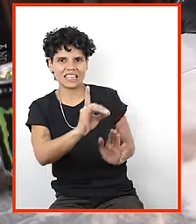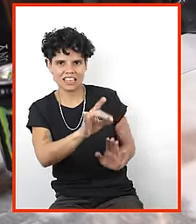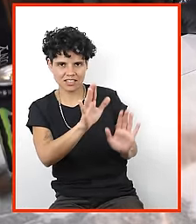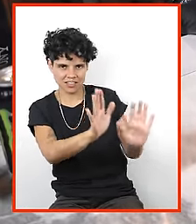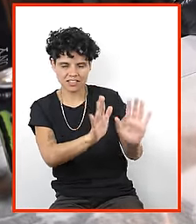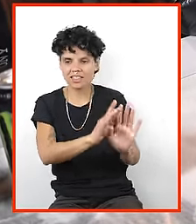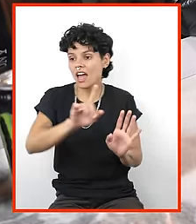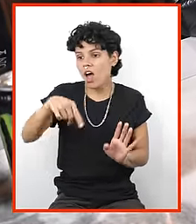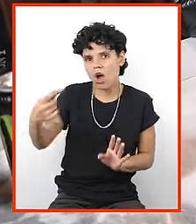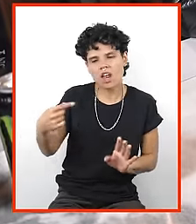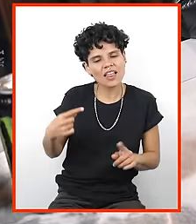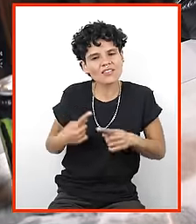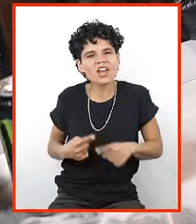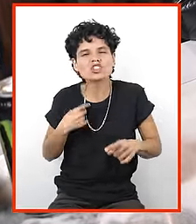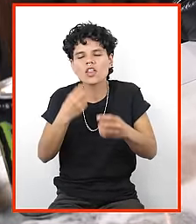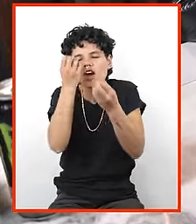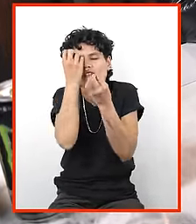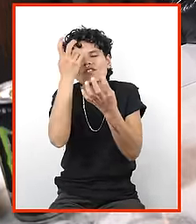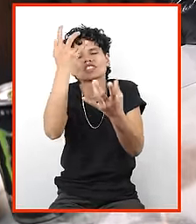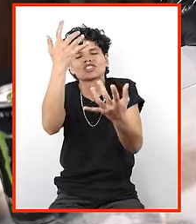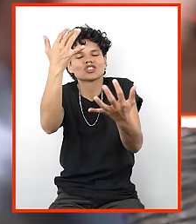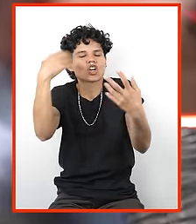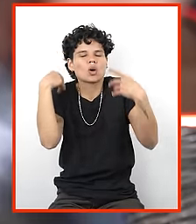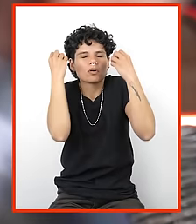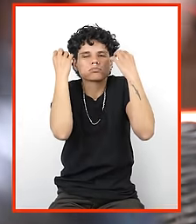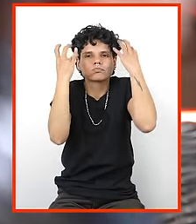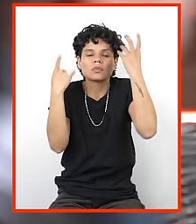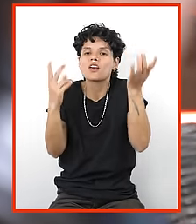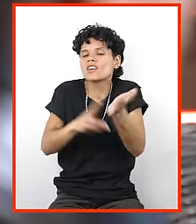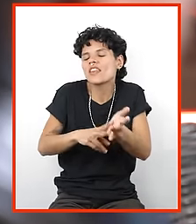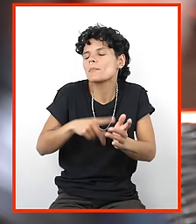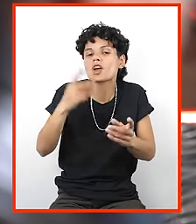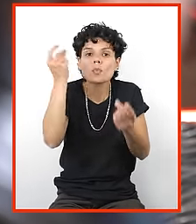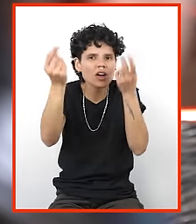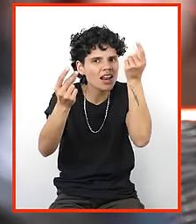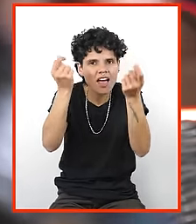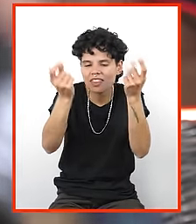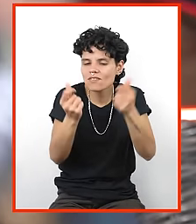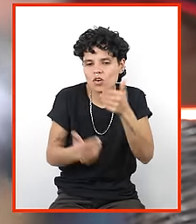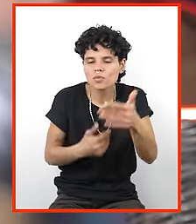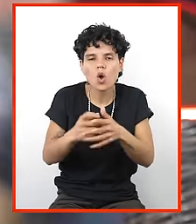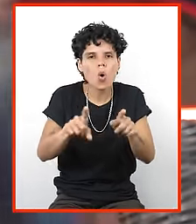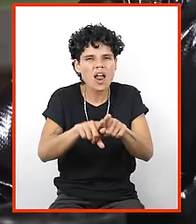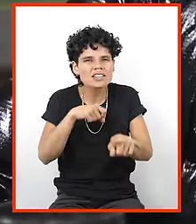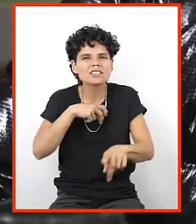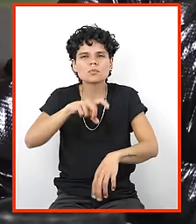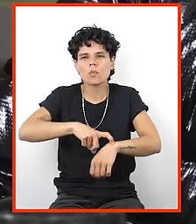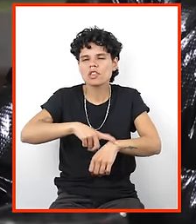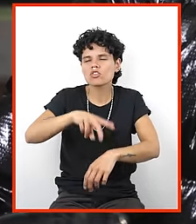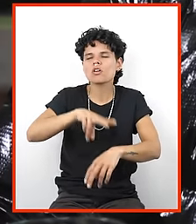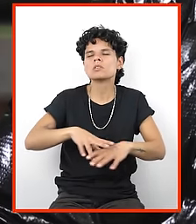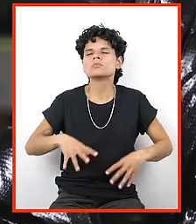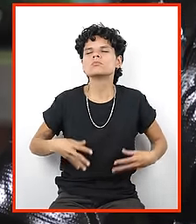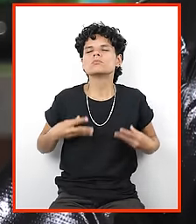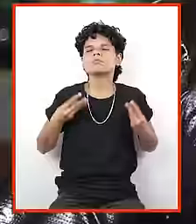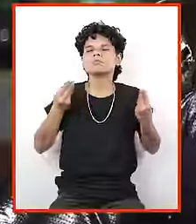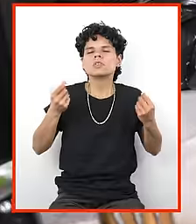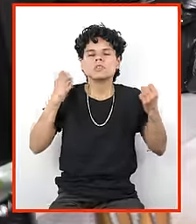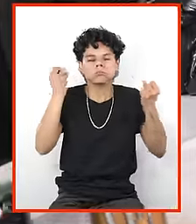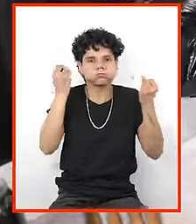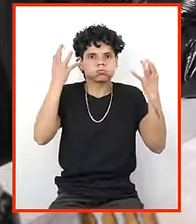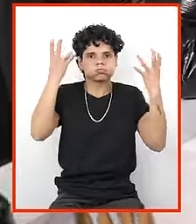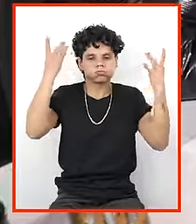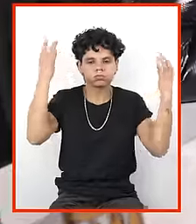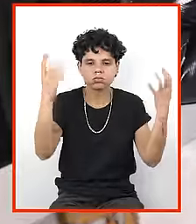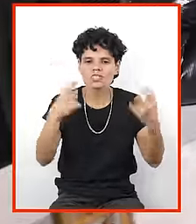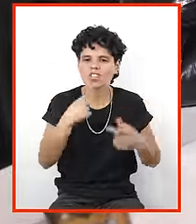que esta visión, por así decirlo, que yo lo digo visión, pero es como que los procesos creativos míos como que son... ahí te ilumina, como que fue el momento de tu iluminación. Es que de verdad,